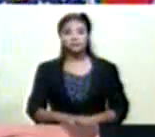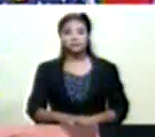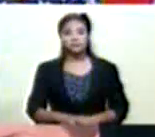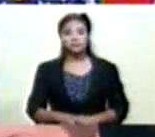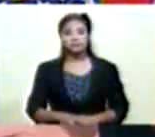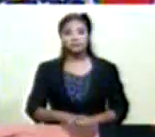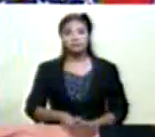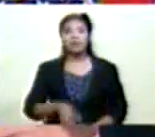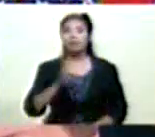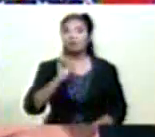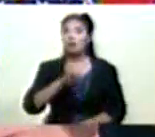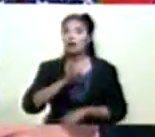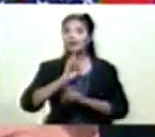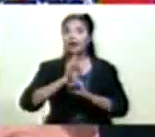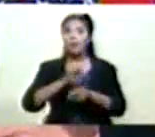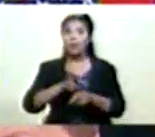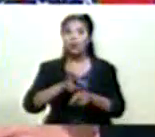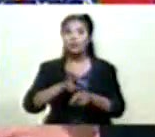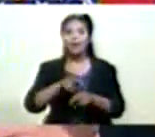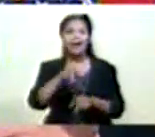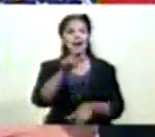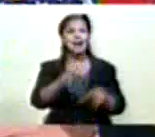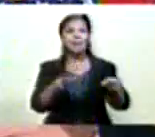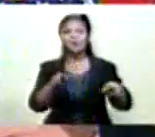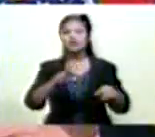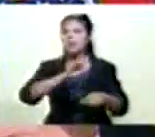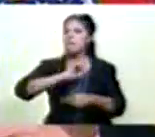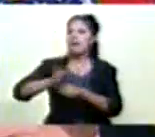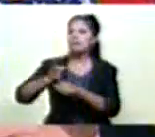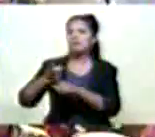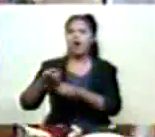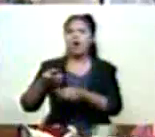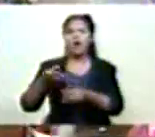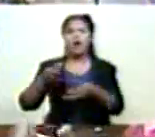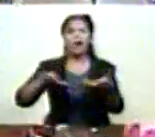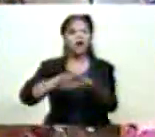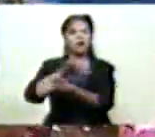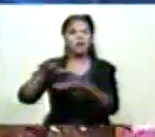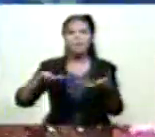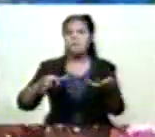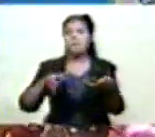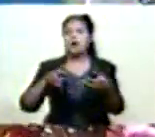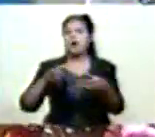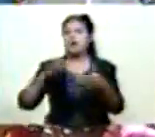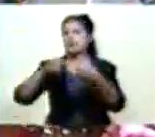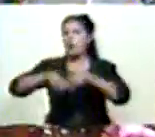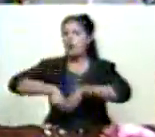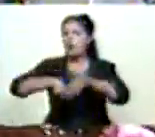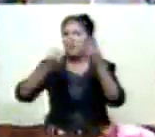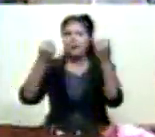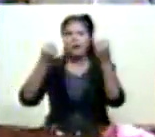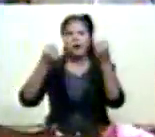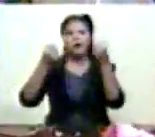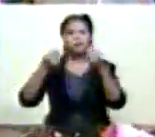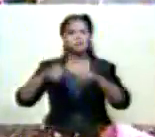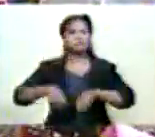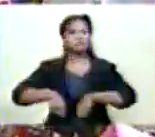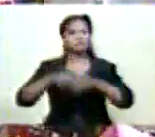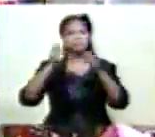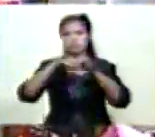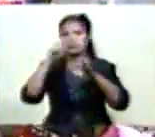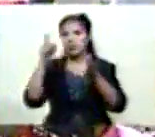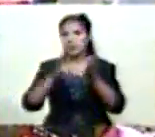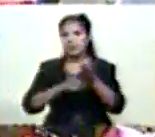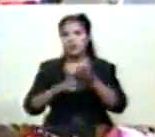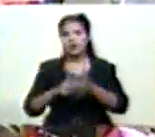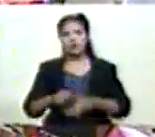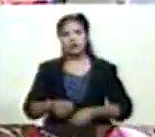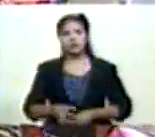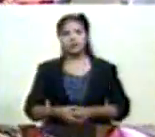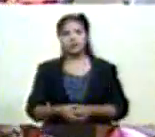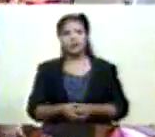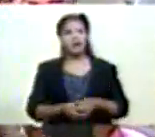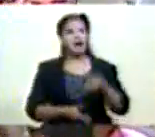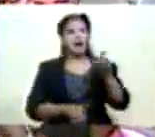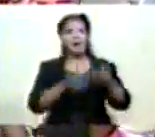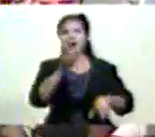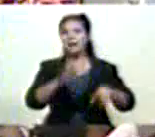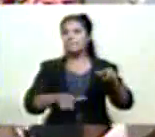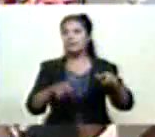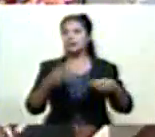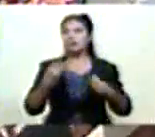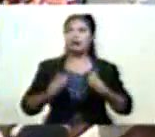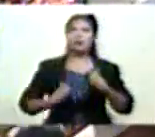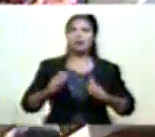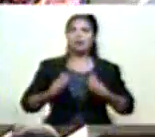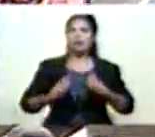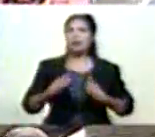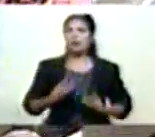Tienen que responder los que mandaron a quemar, a matar, a romper, a destruir. Los que llenaron de